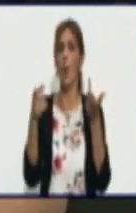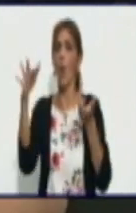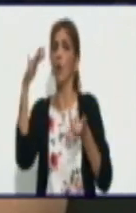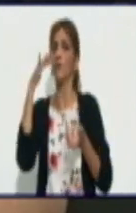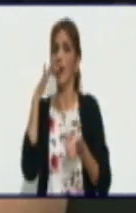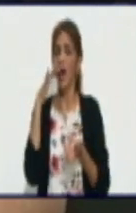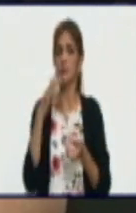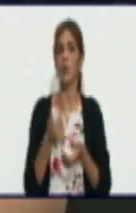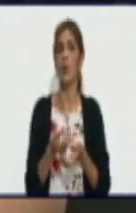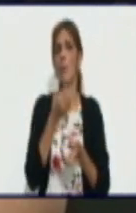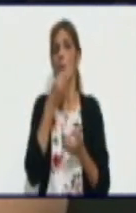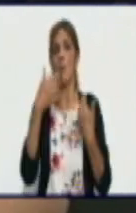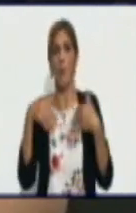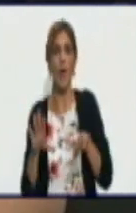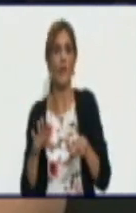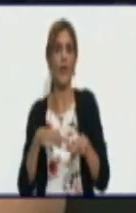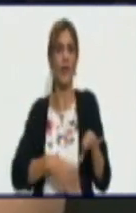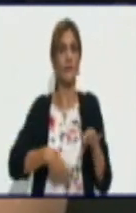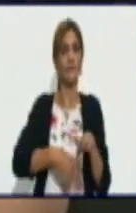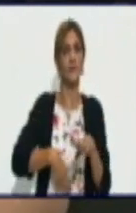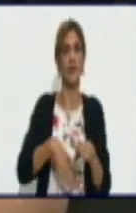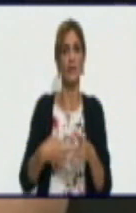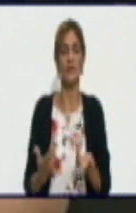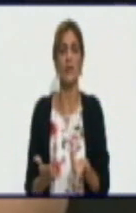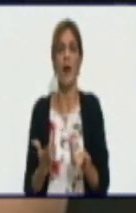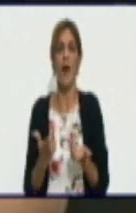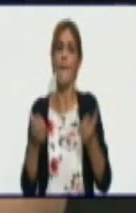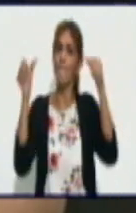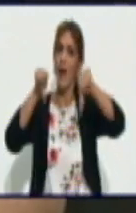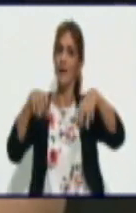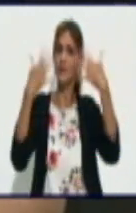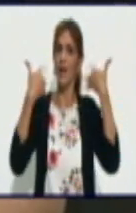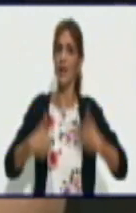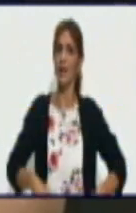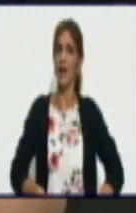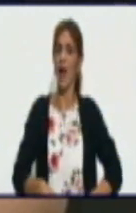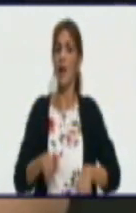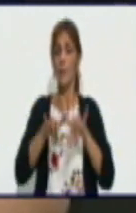digestivas, malestar general. Ante la presencia de cualquiera de estos síntomas,